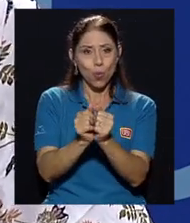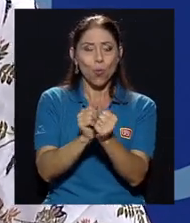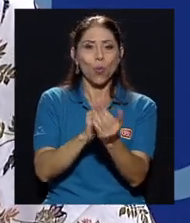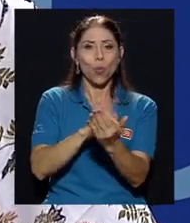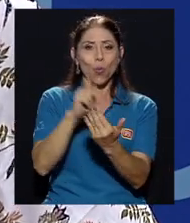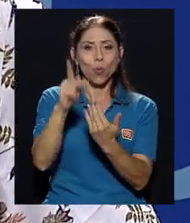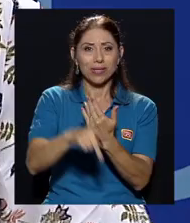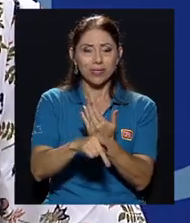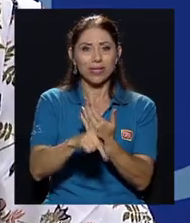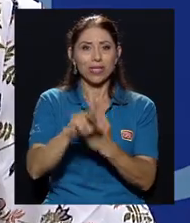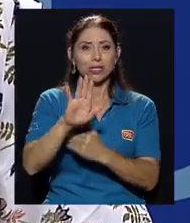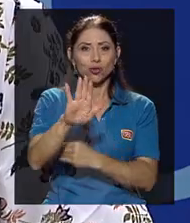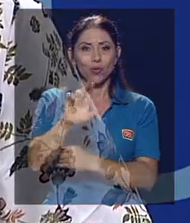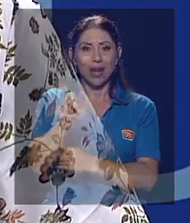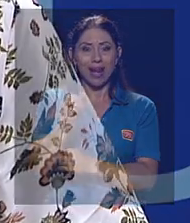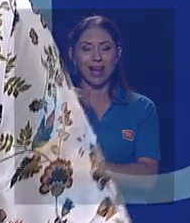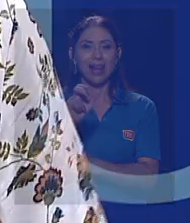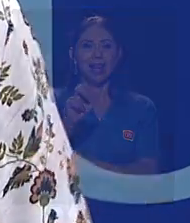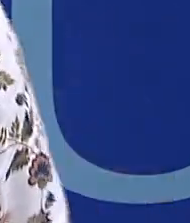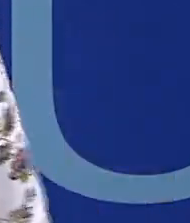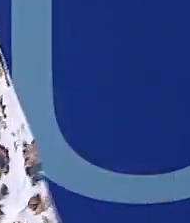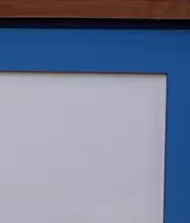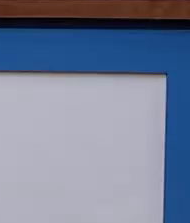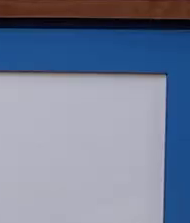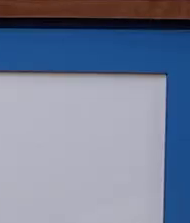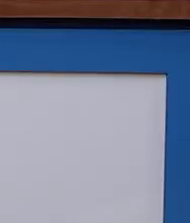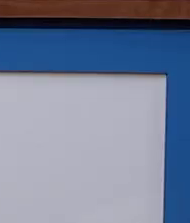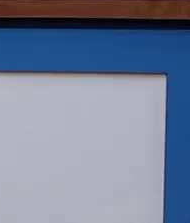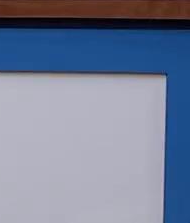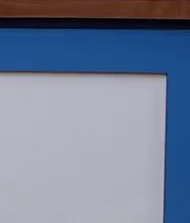compañía perdón de la programación de su canal user